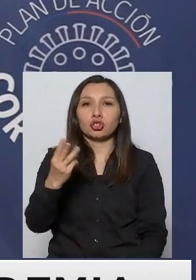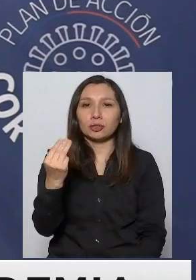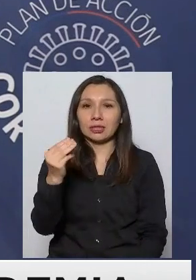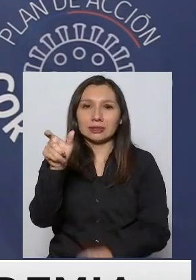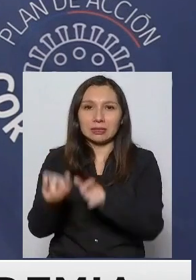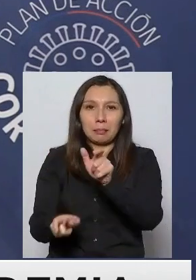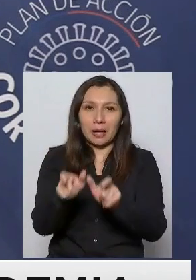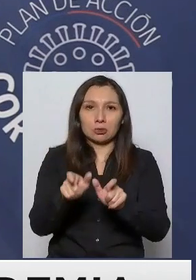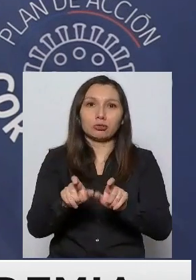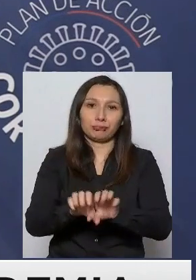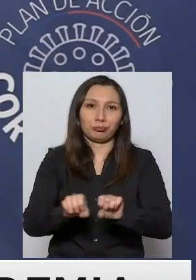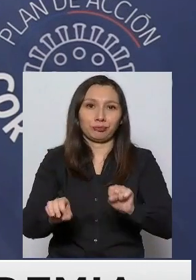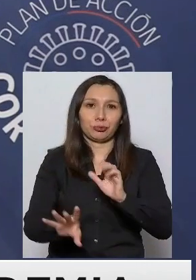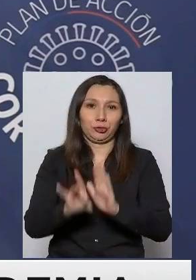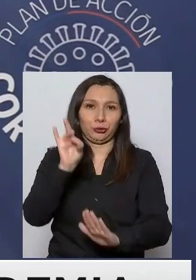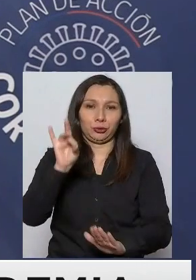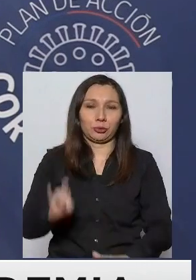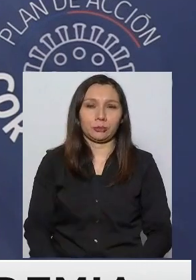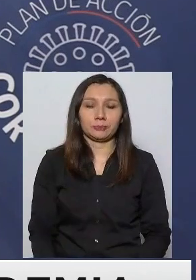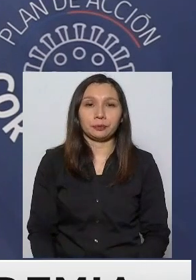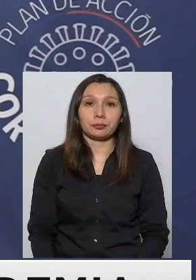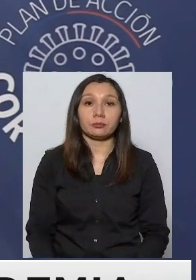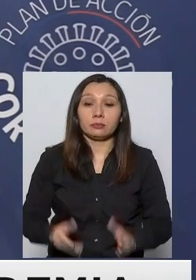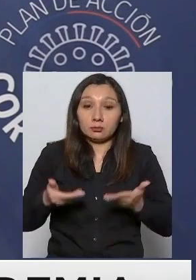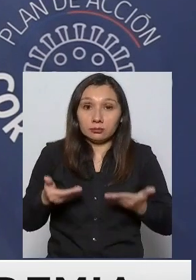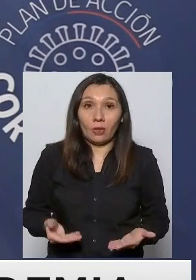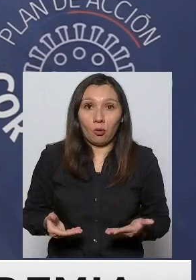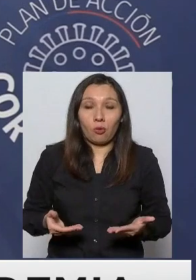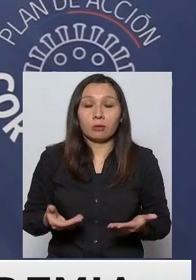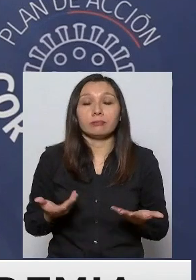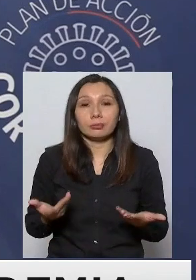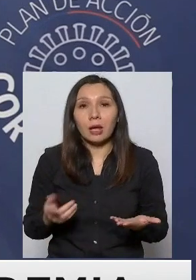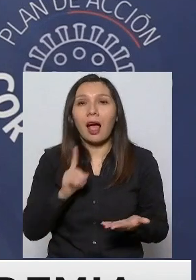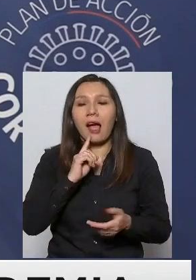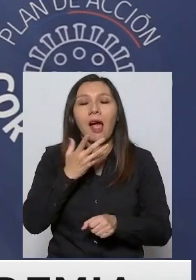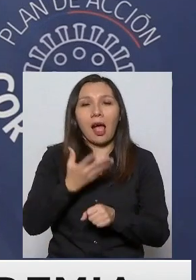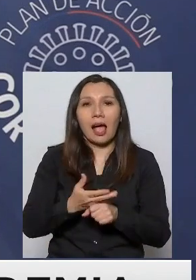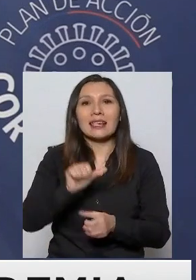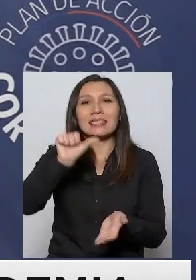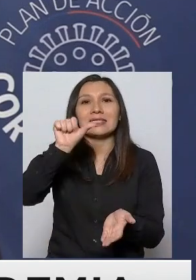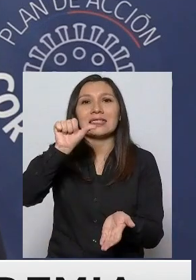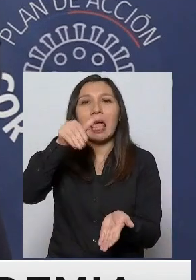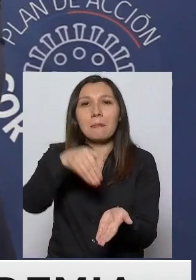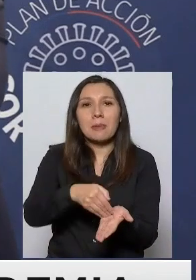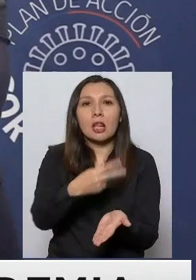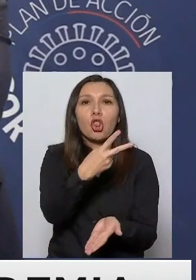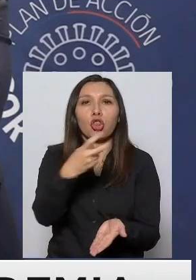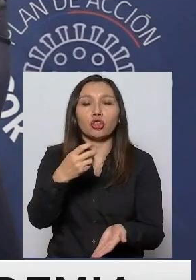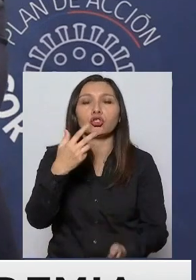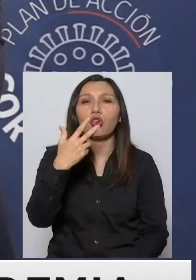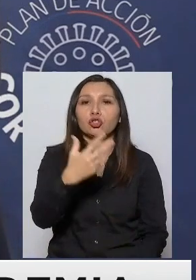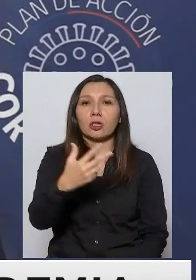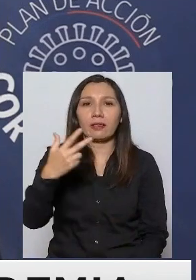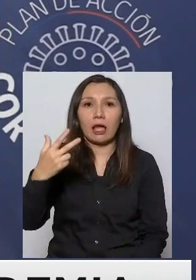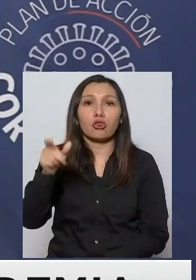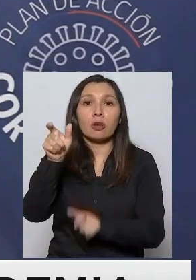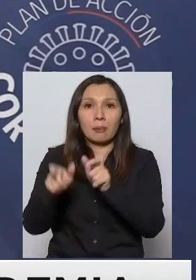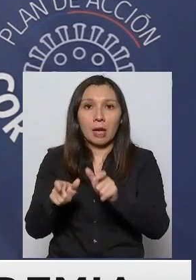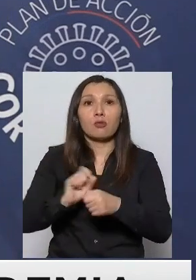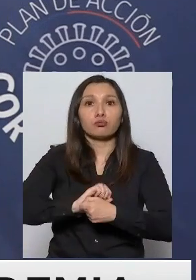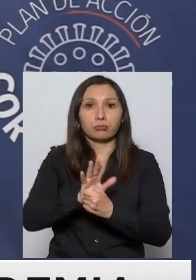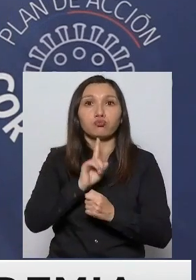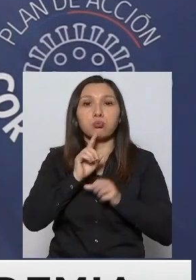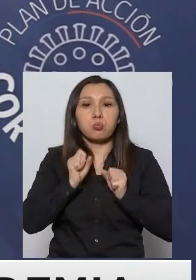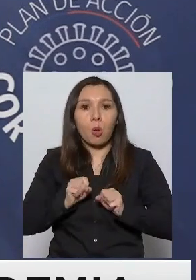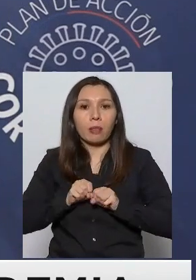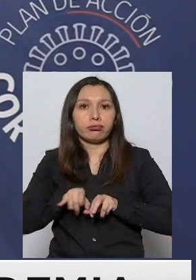casos confirmados al día de hoy por lo tanto existen 6 mil 288 casos activos